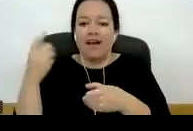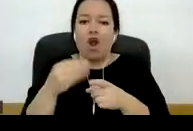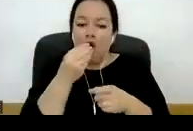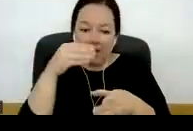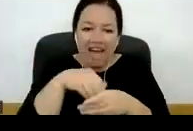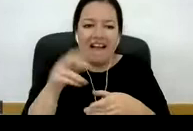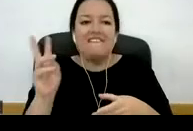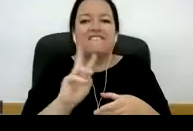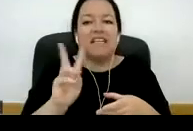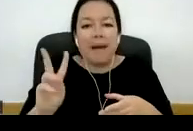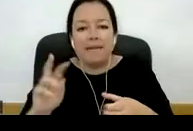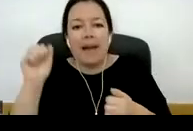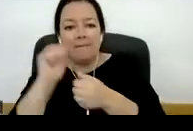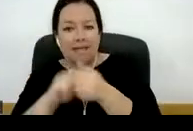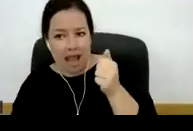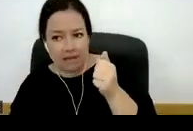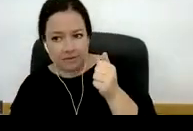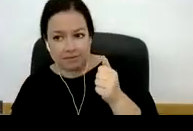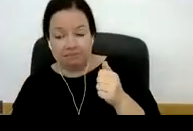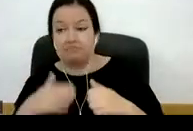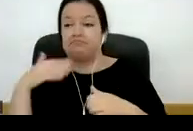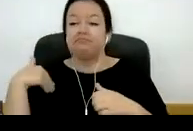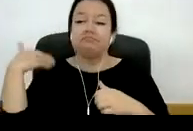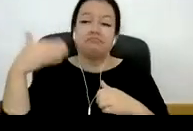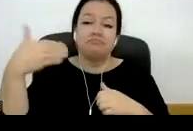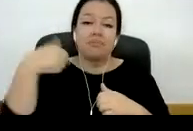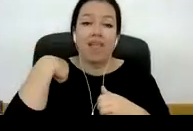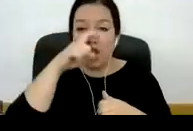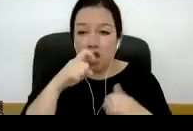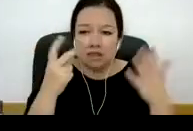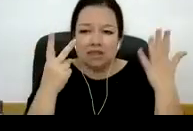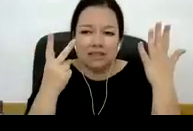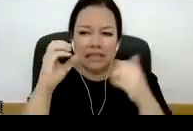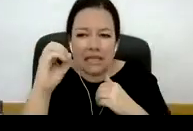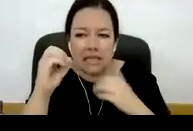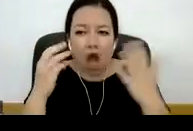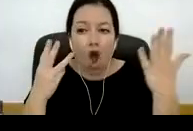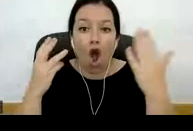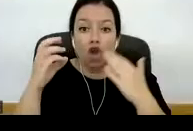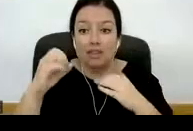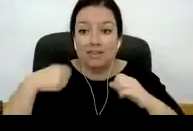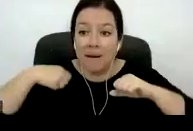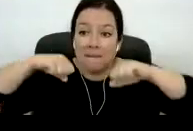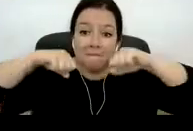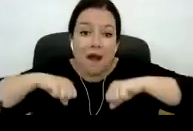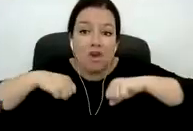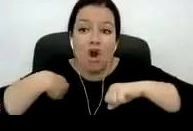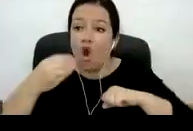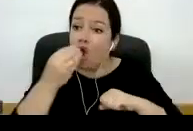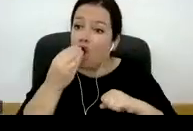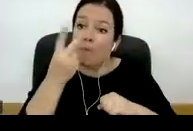que necesitamos. Vale, pues cuando tenga 70, 80 años, ya voy a necesitar en lugar de 2.000,